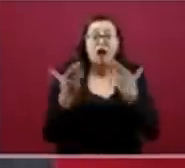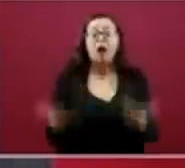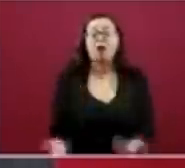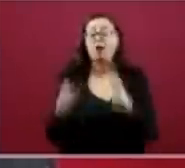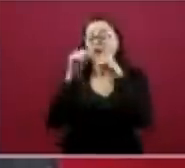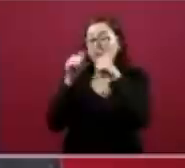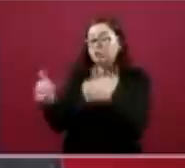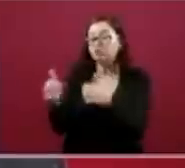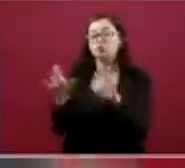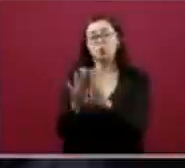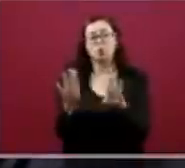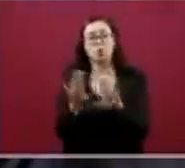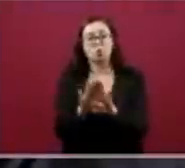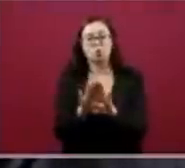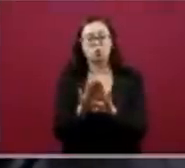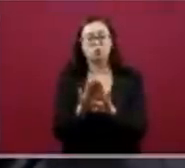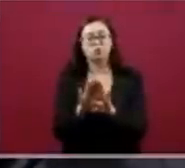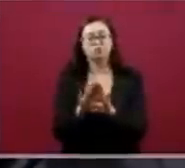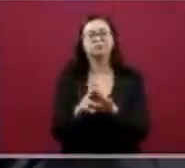atención? Estamos